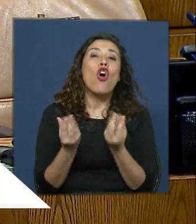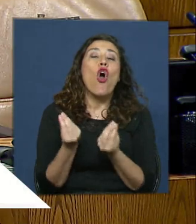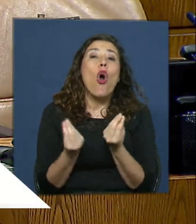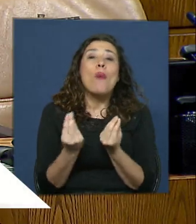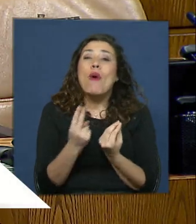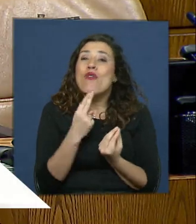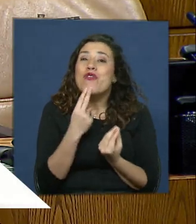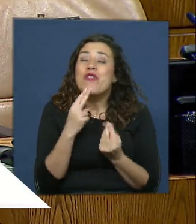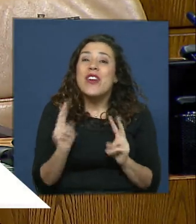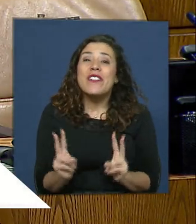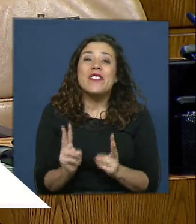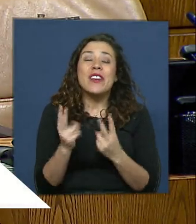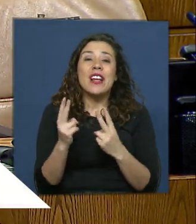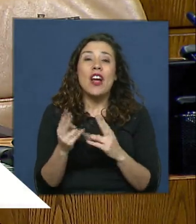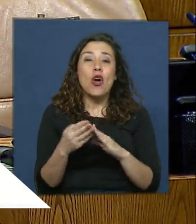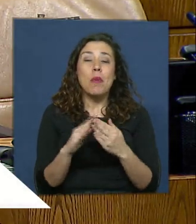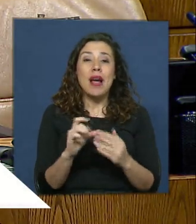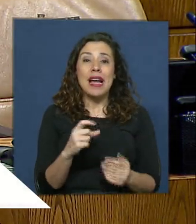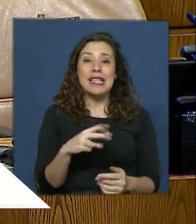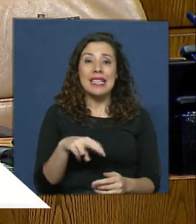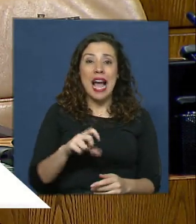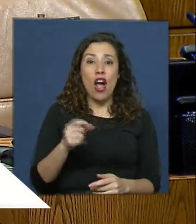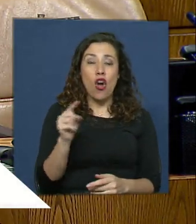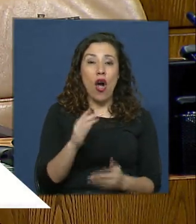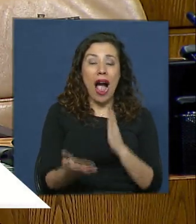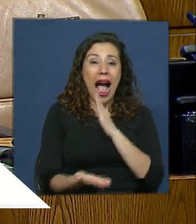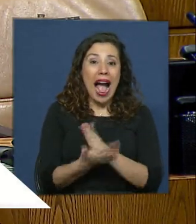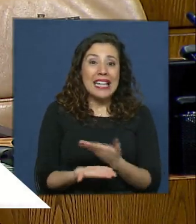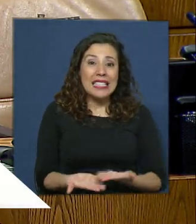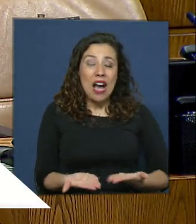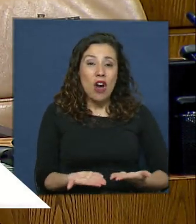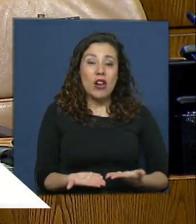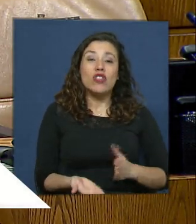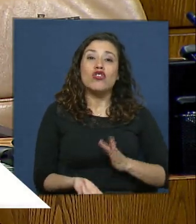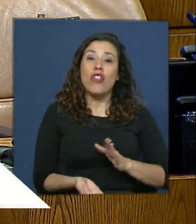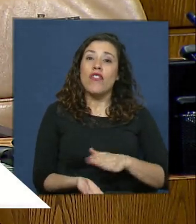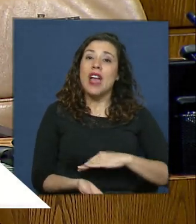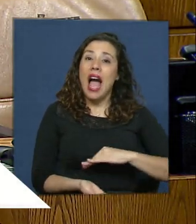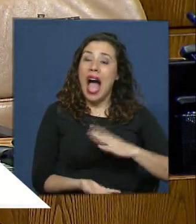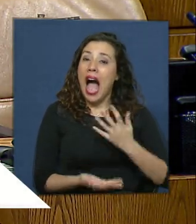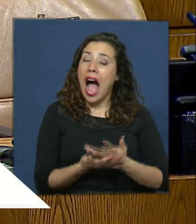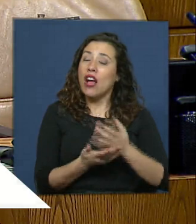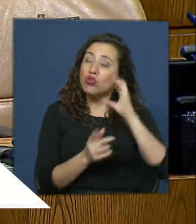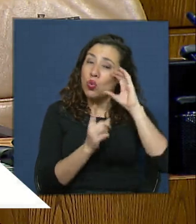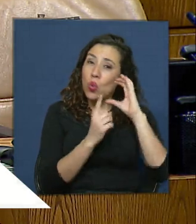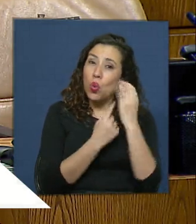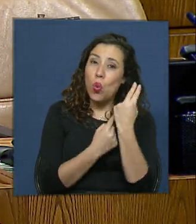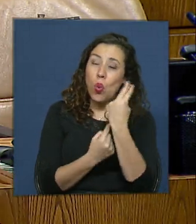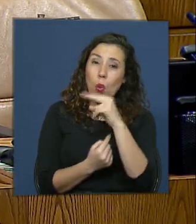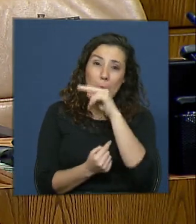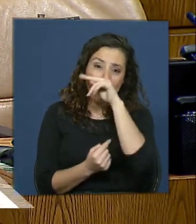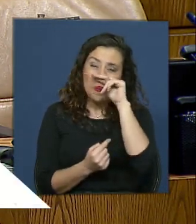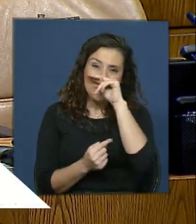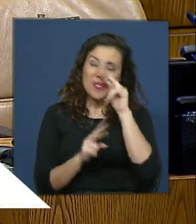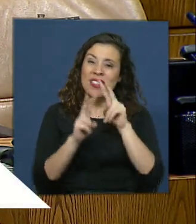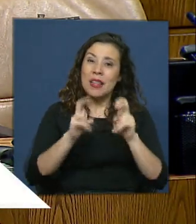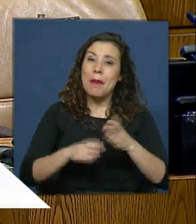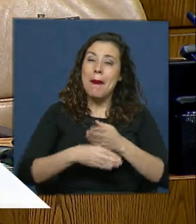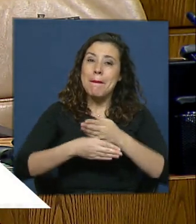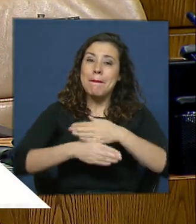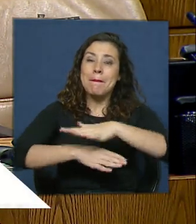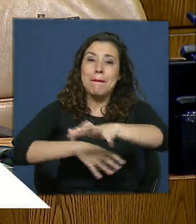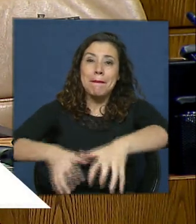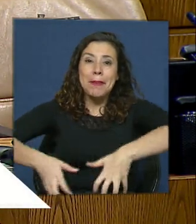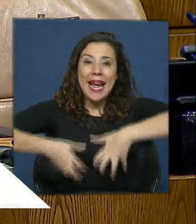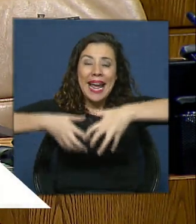supervivencia del pueblo chango hasta nuestros días. Han conservado sus patrones culturales ligados a la pesca y al